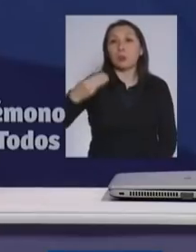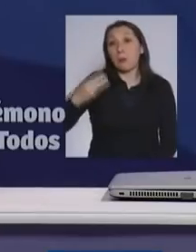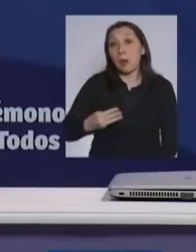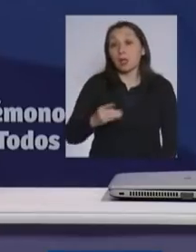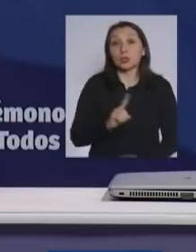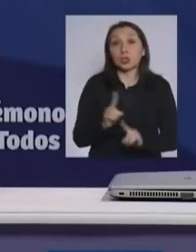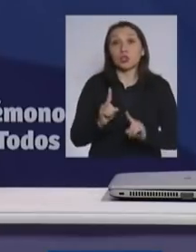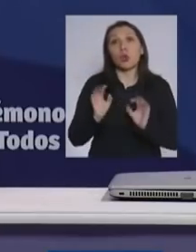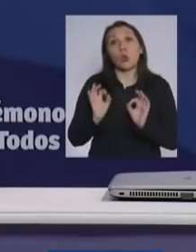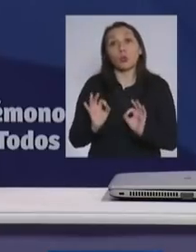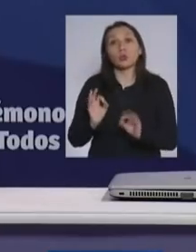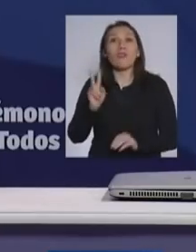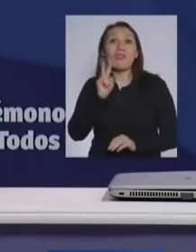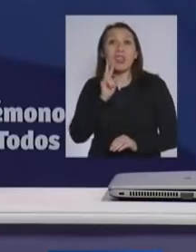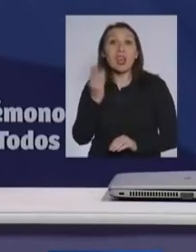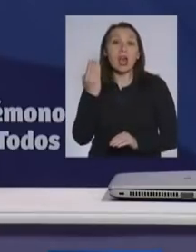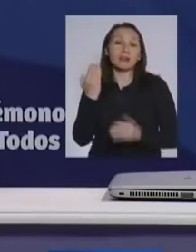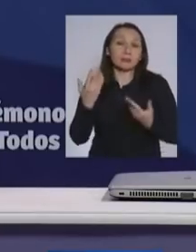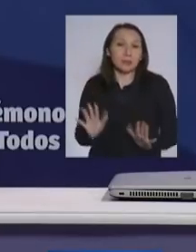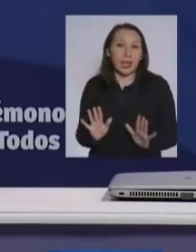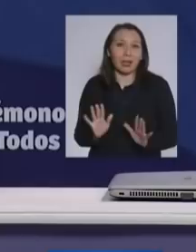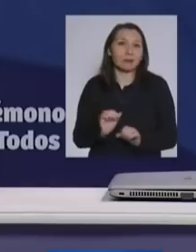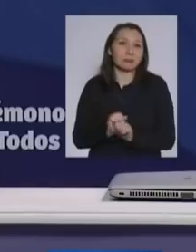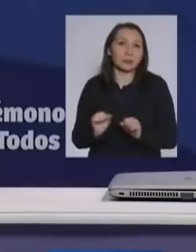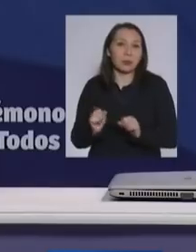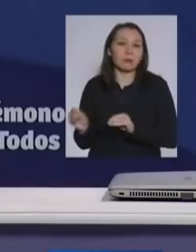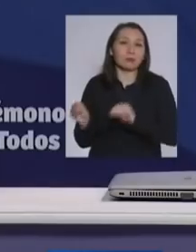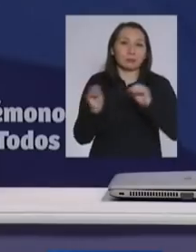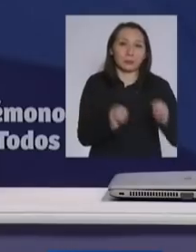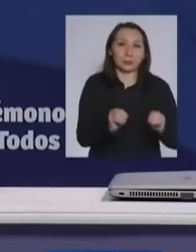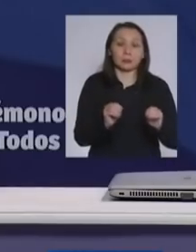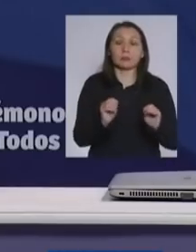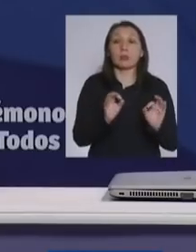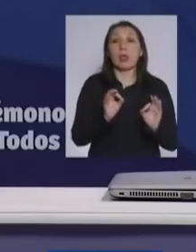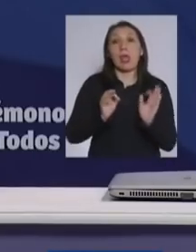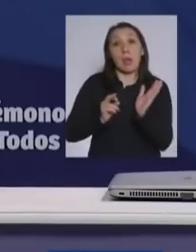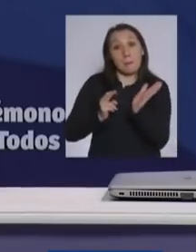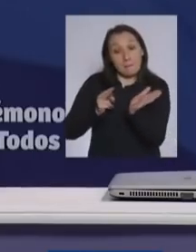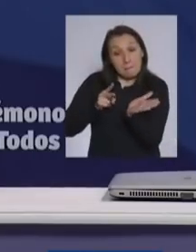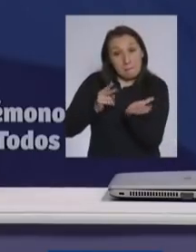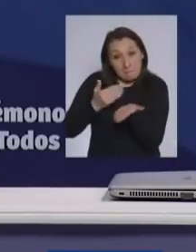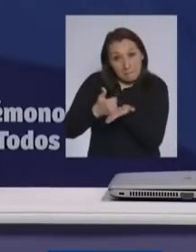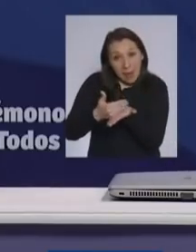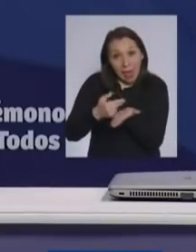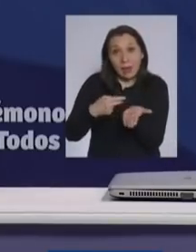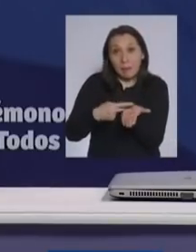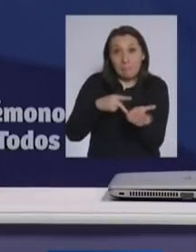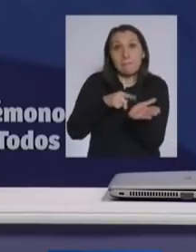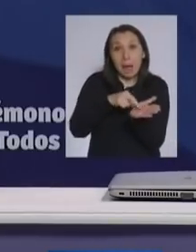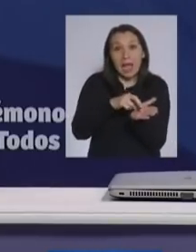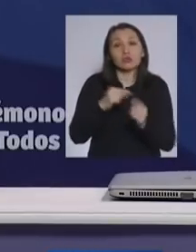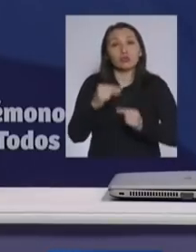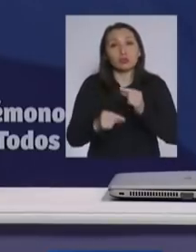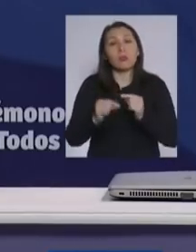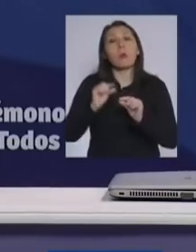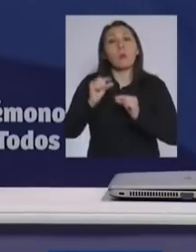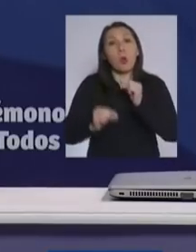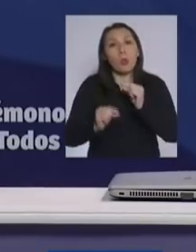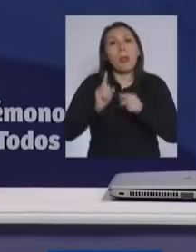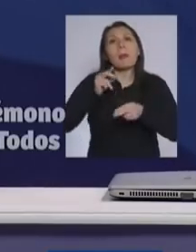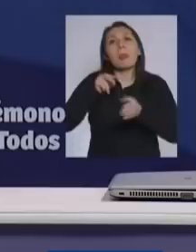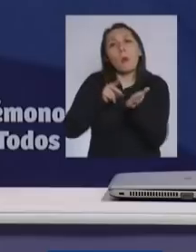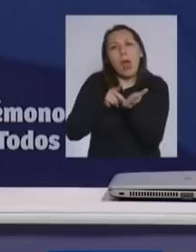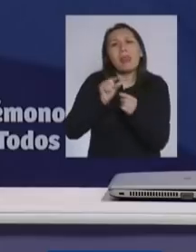habríamos presentado el viernes que ya pasó. Según el plan, paso a paso puede ser en transición o en